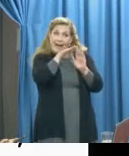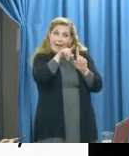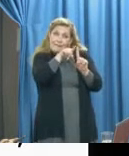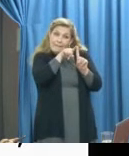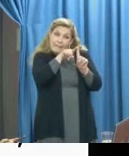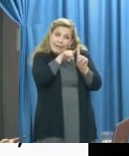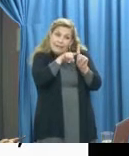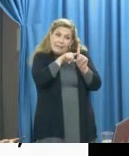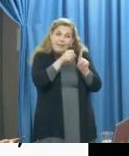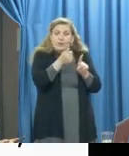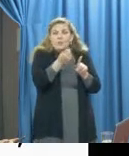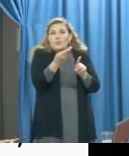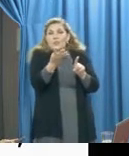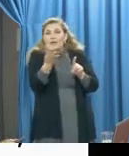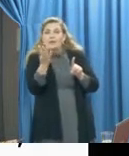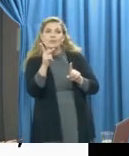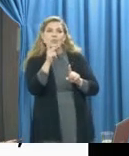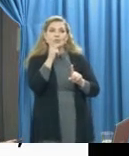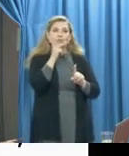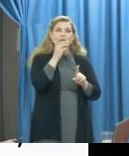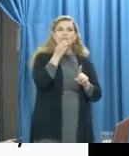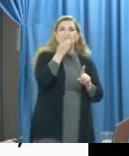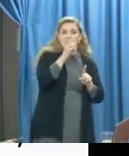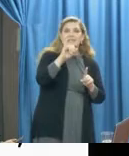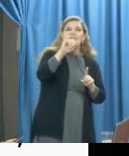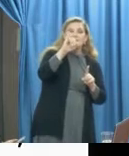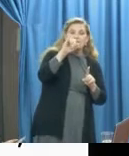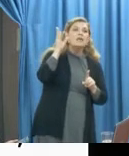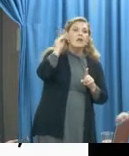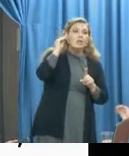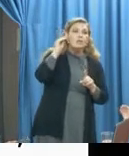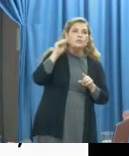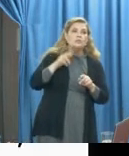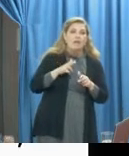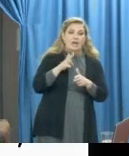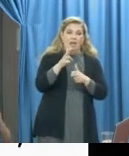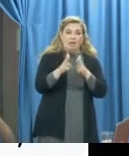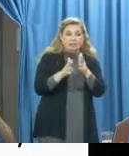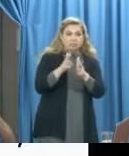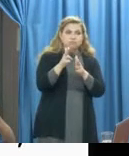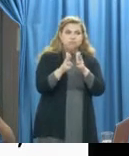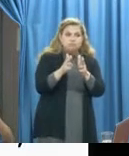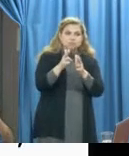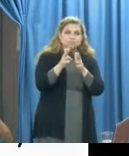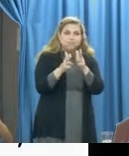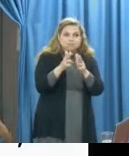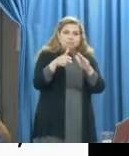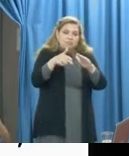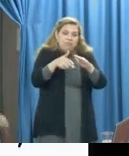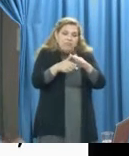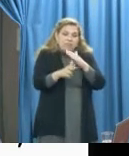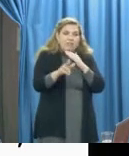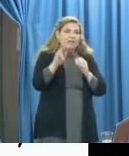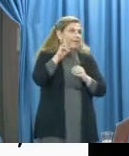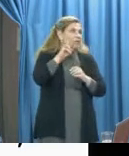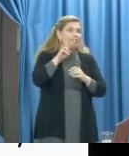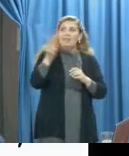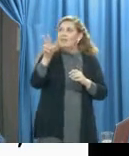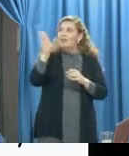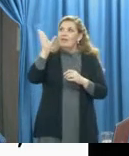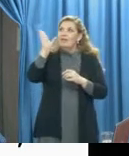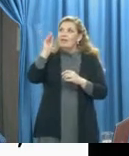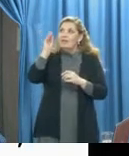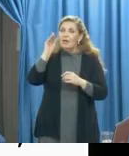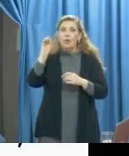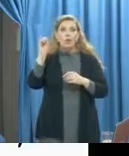algunos papás nos dicen, es que mi hijo sí oye, porque pasa el tren y lo escucha y voltea,